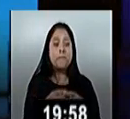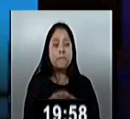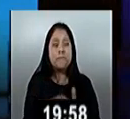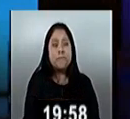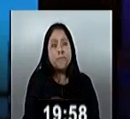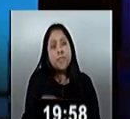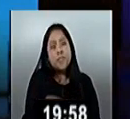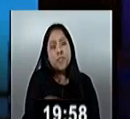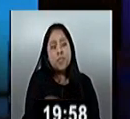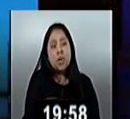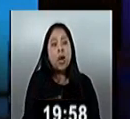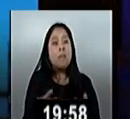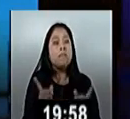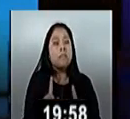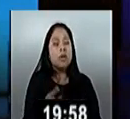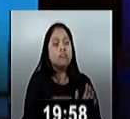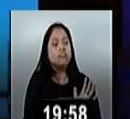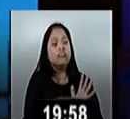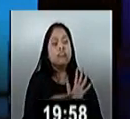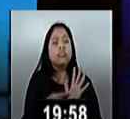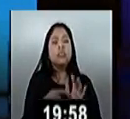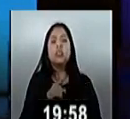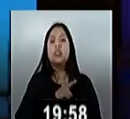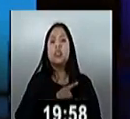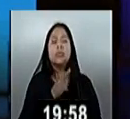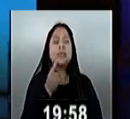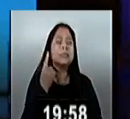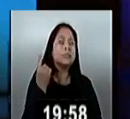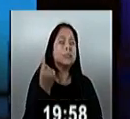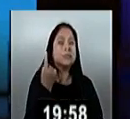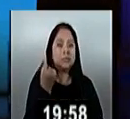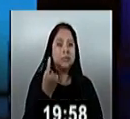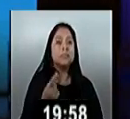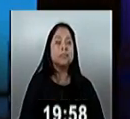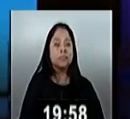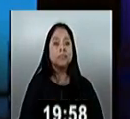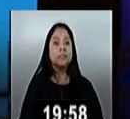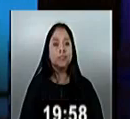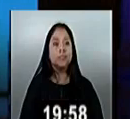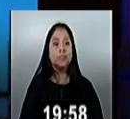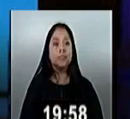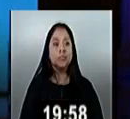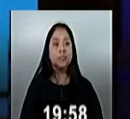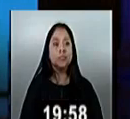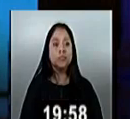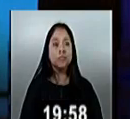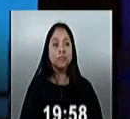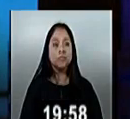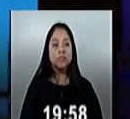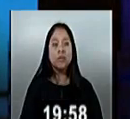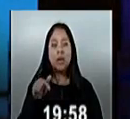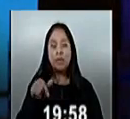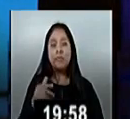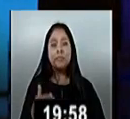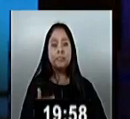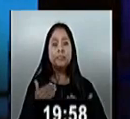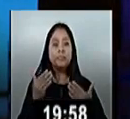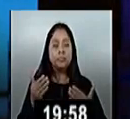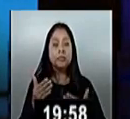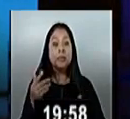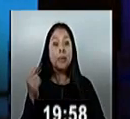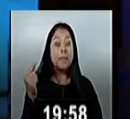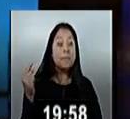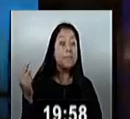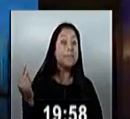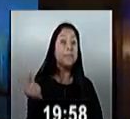pero les he referido sólo los principales aunque se otorga prioridad